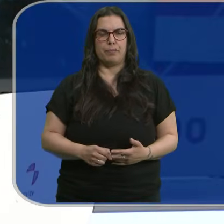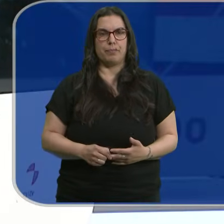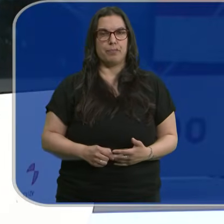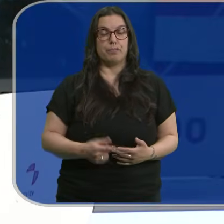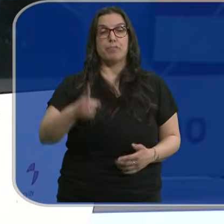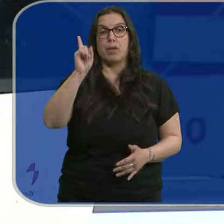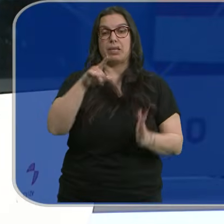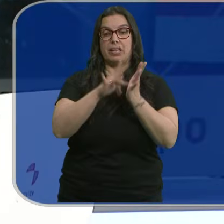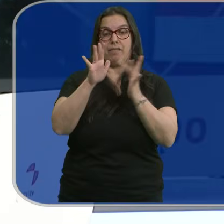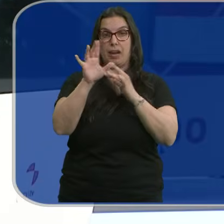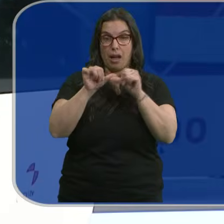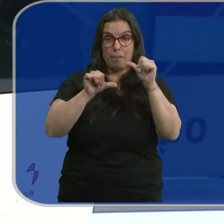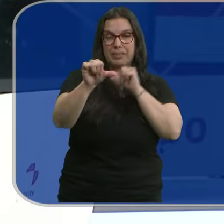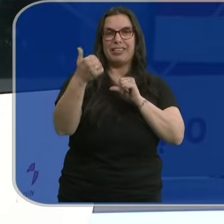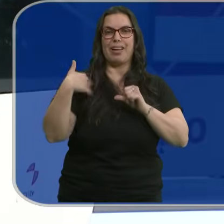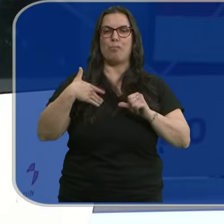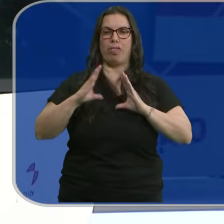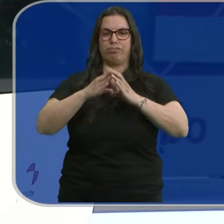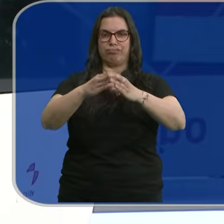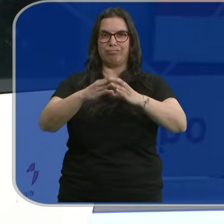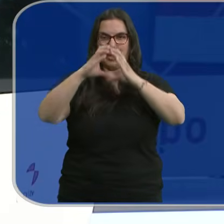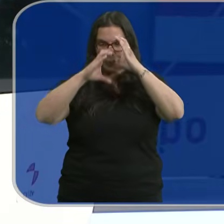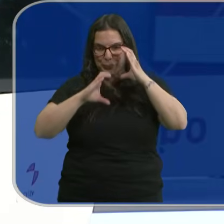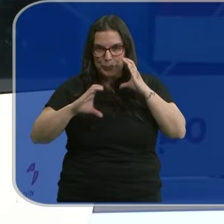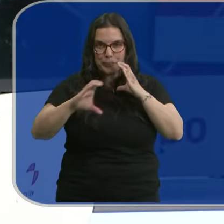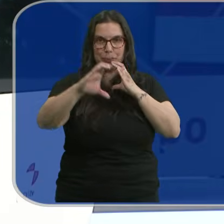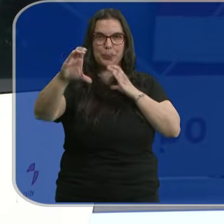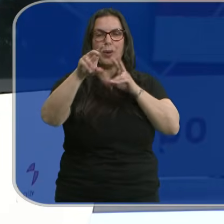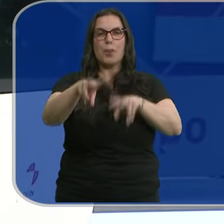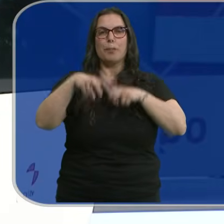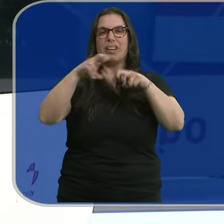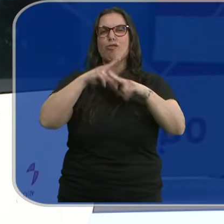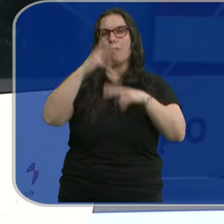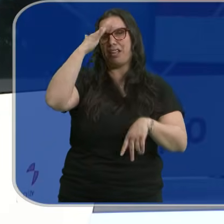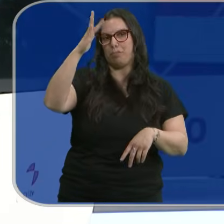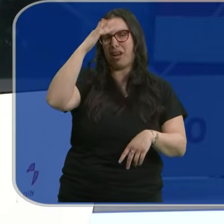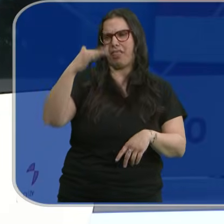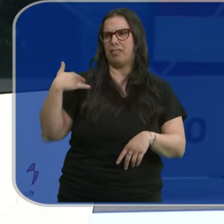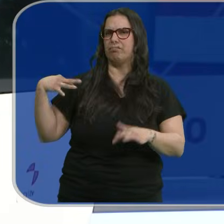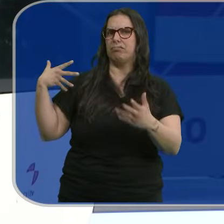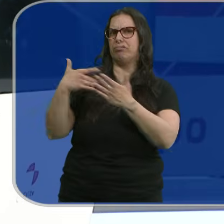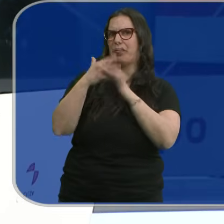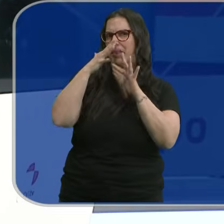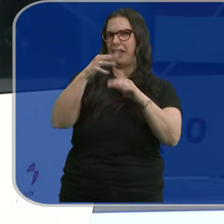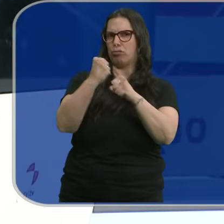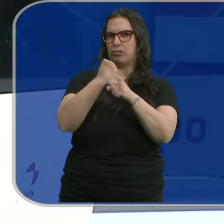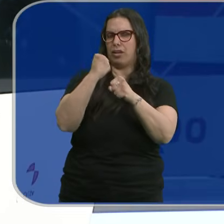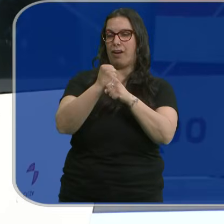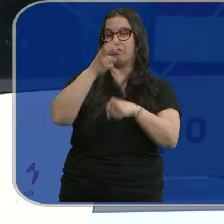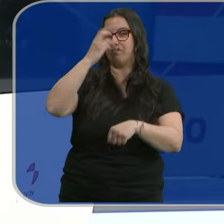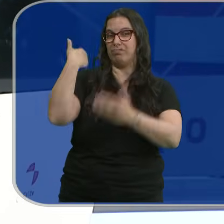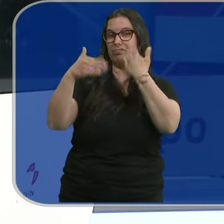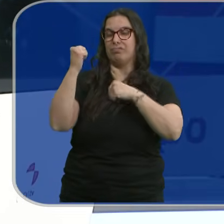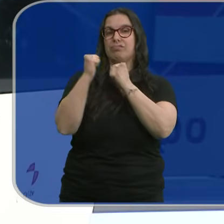Desde este mes de abril ya se pueden recorrer en barca las galerías inundadas de Mina Esperanza. Después de una década de trabajo, la antigua explotación de hierro